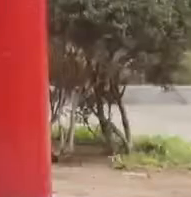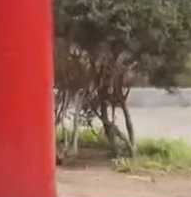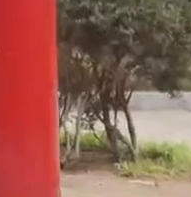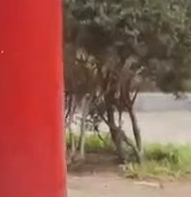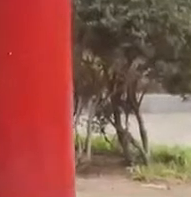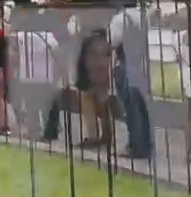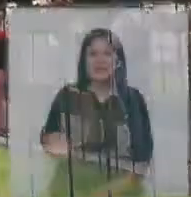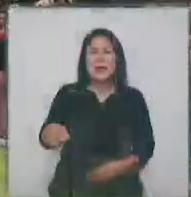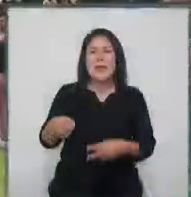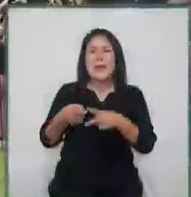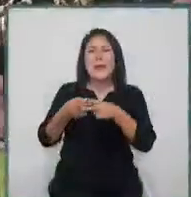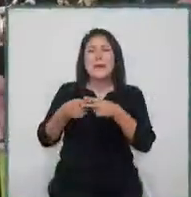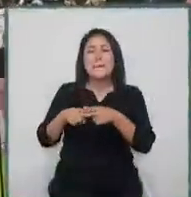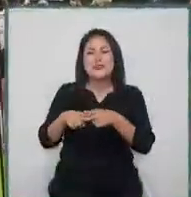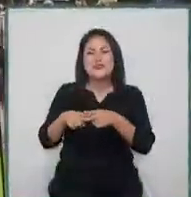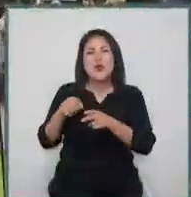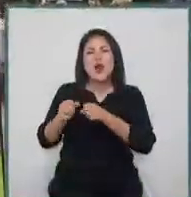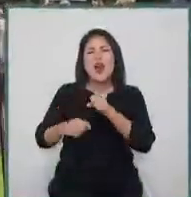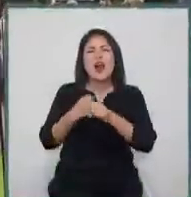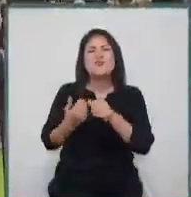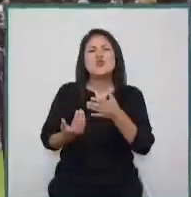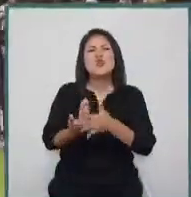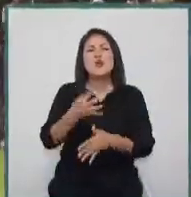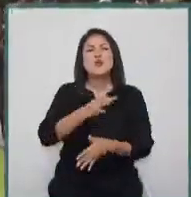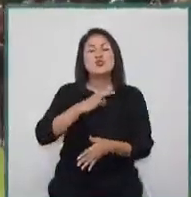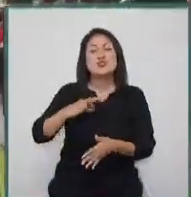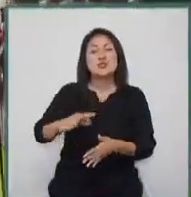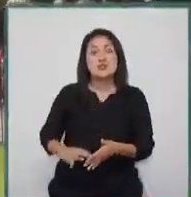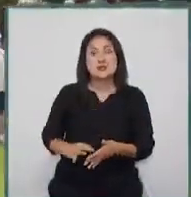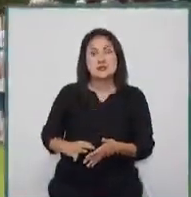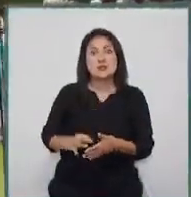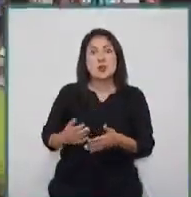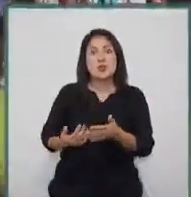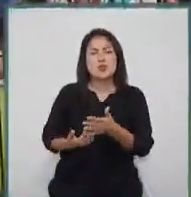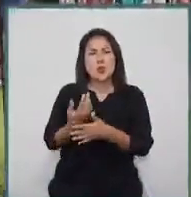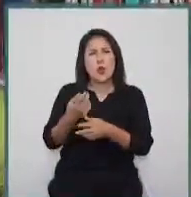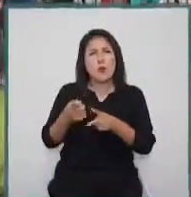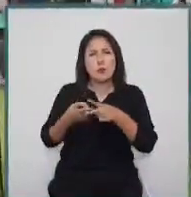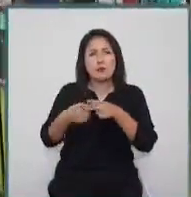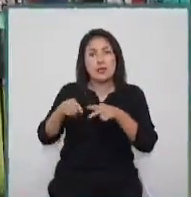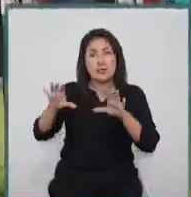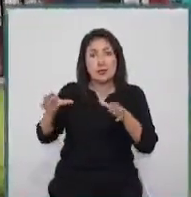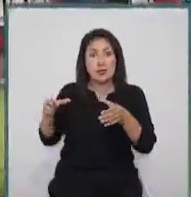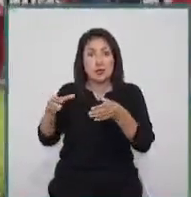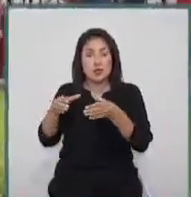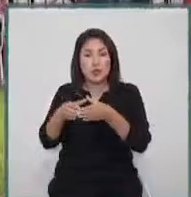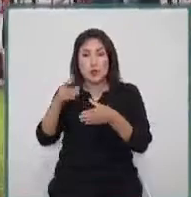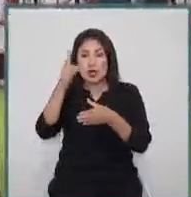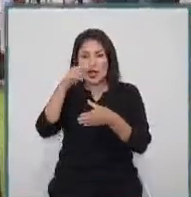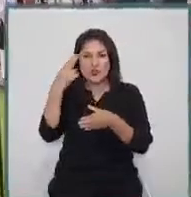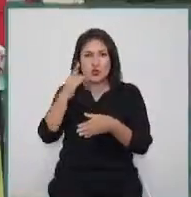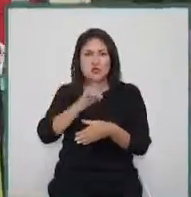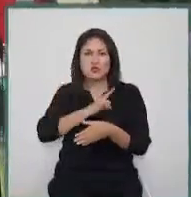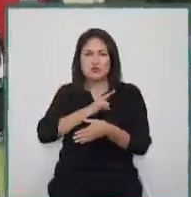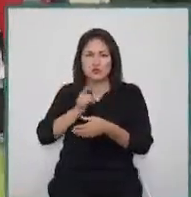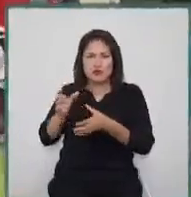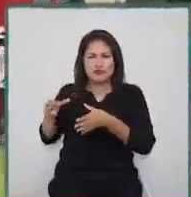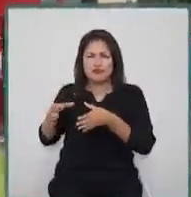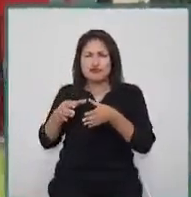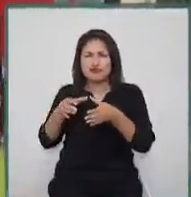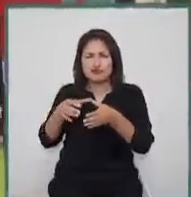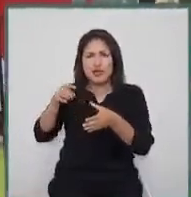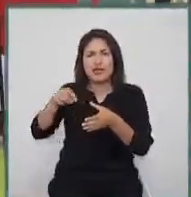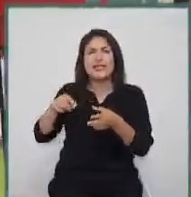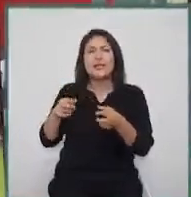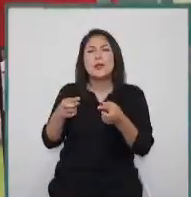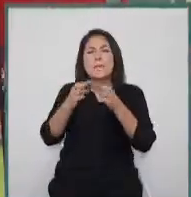El 10 de febrero empezó el Año Nuevo Chino, es el Año del Dragón, y el Instituto Confucio de la Universidad Católica ha traído un